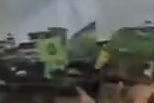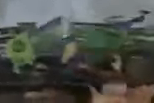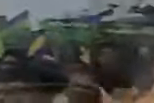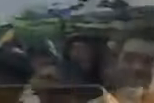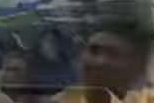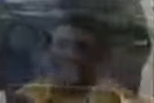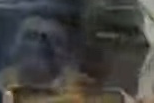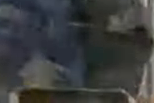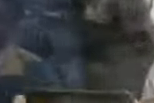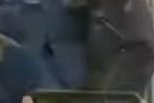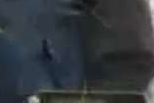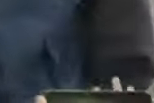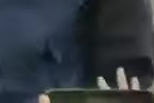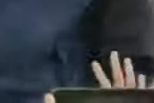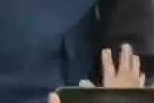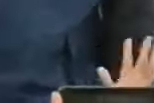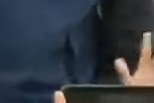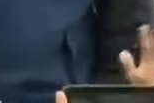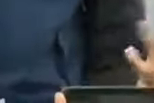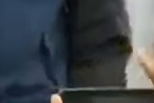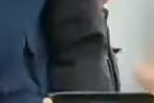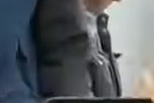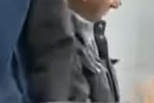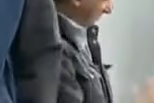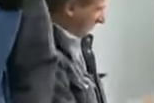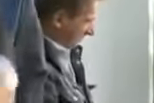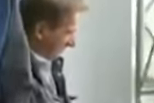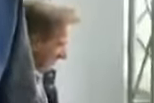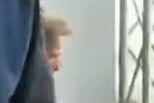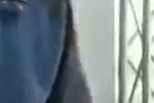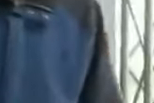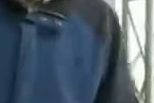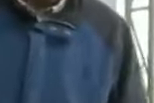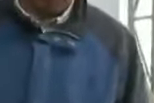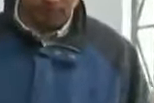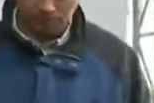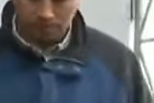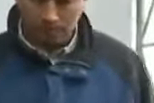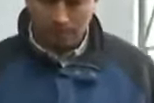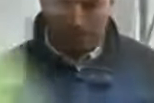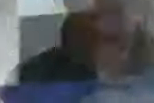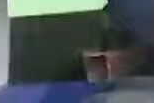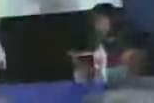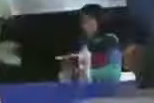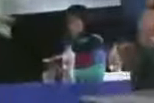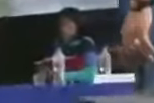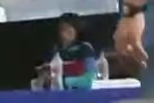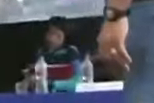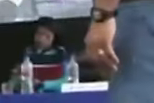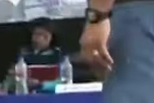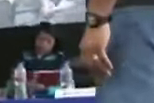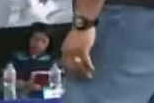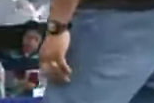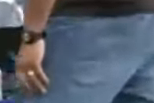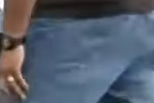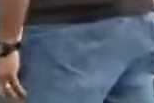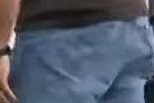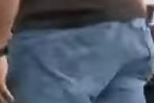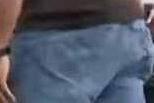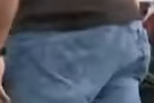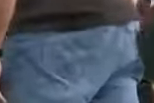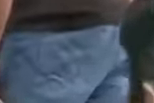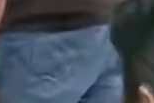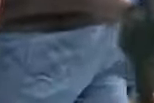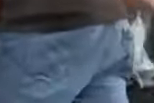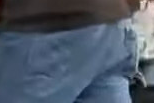Corona por tus noches sombrías y tus bellas